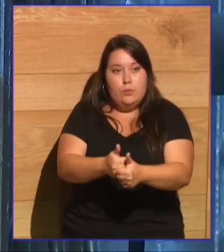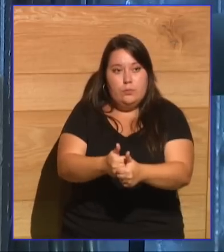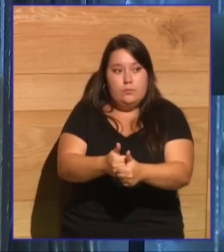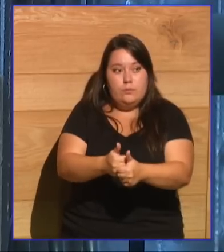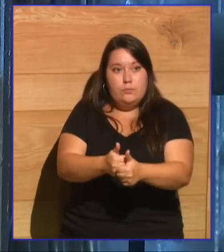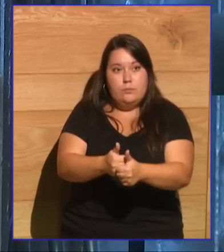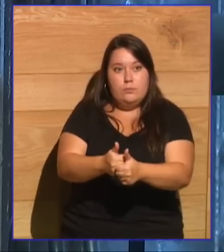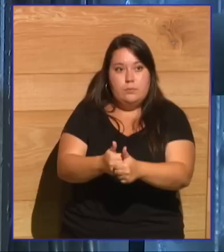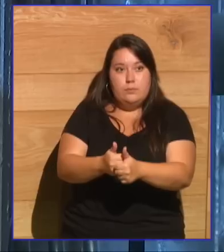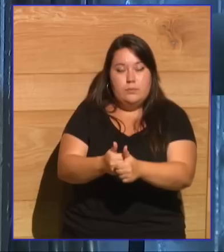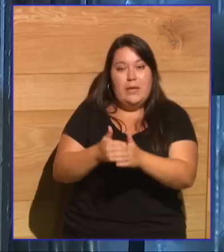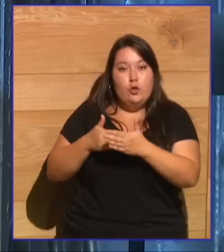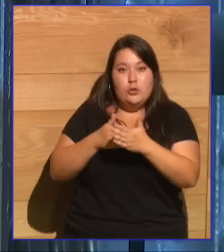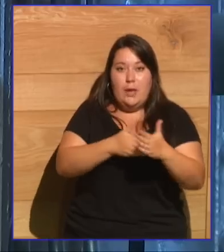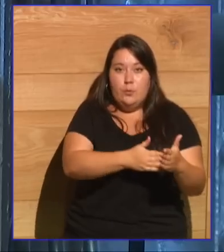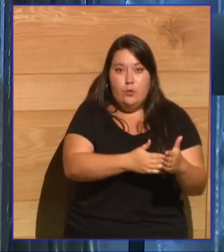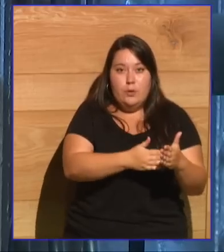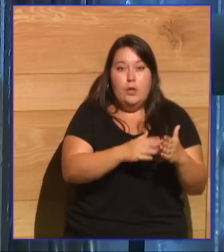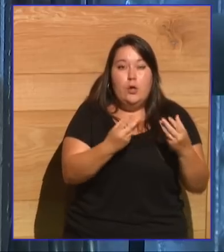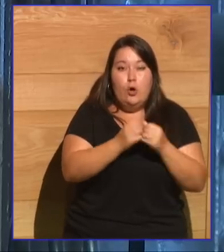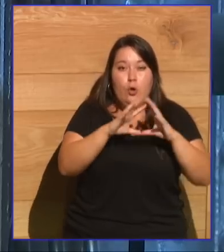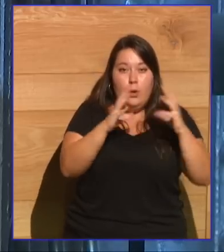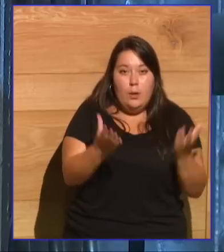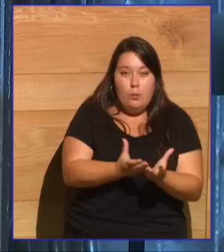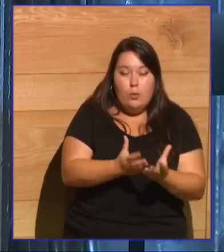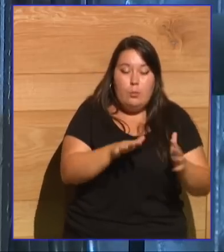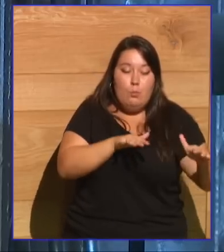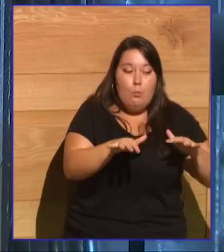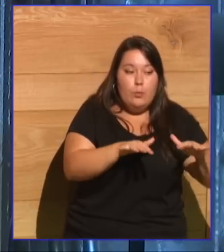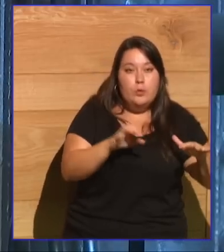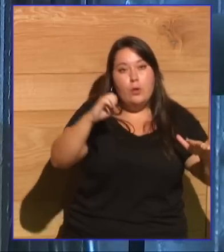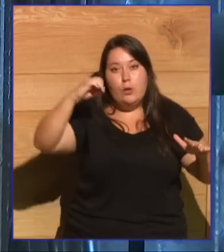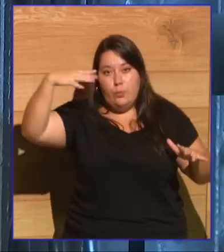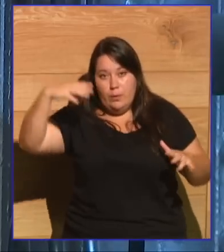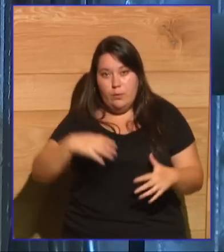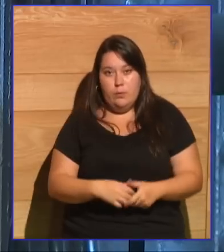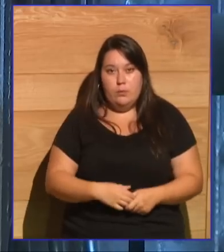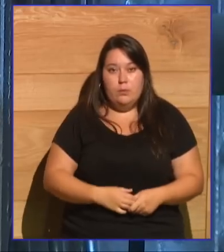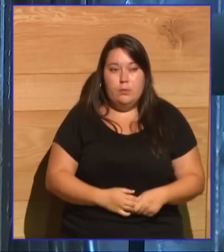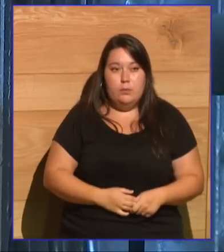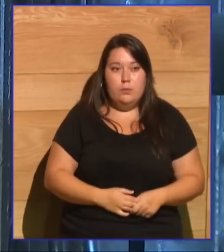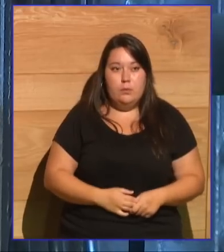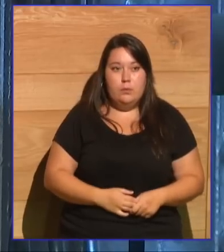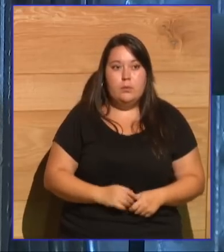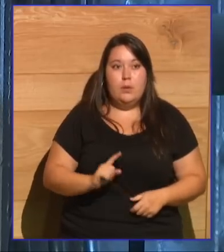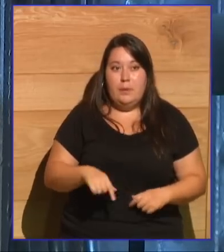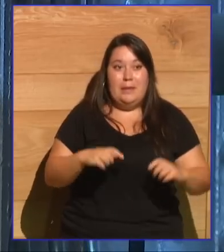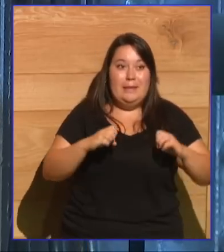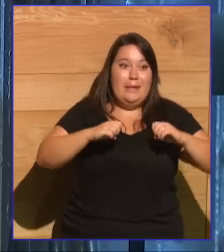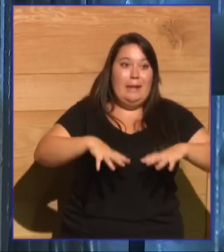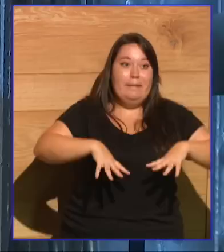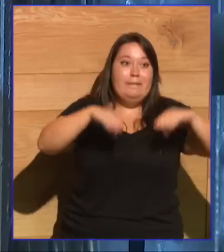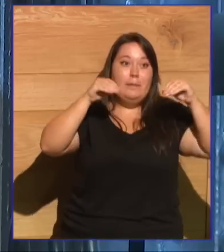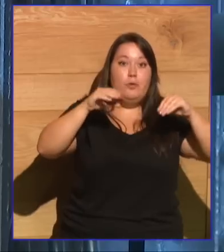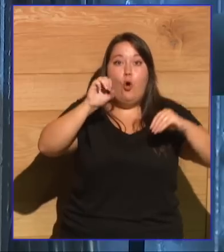los camiones con la bola con él la iluminación del templo de los óbitos o sea